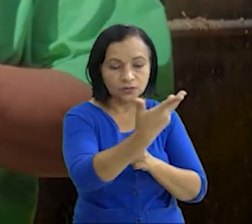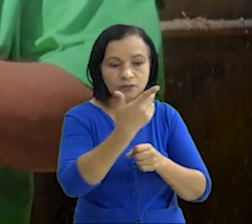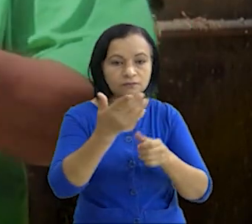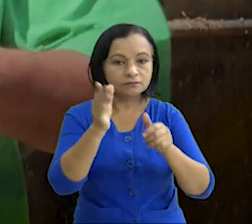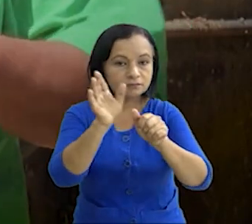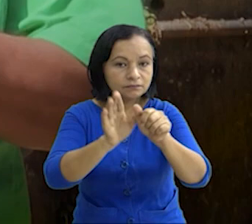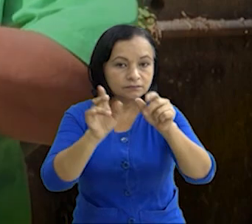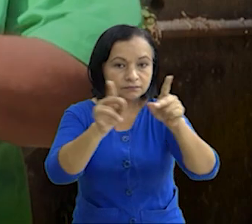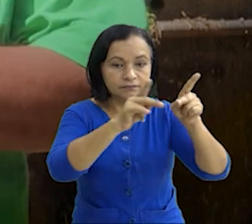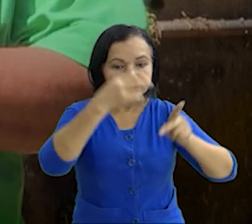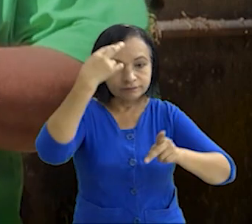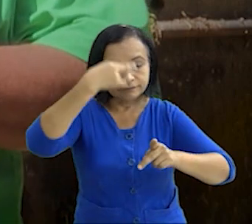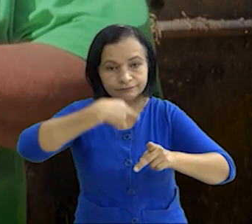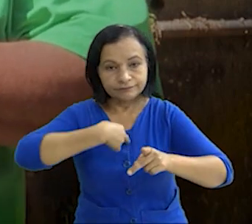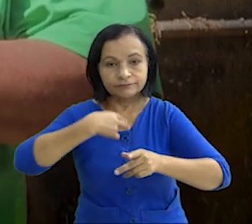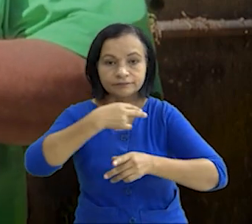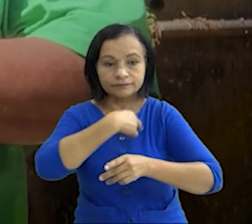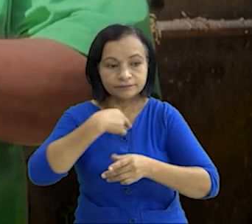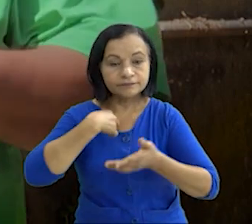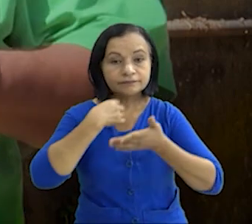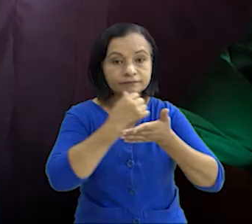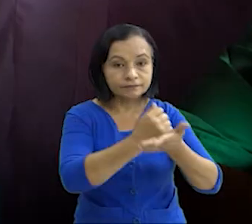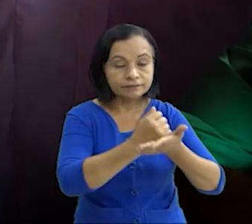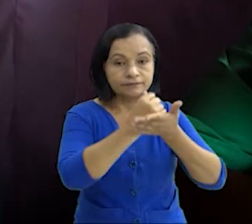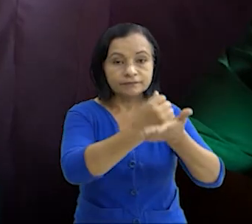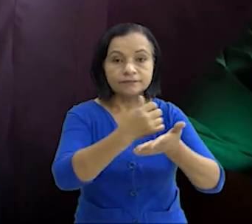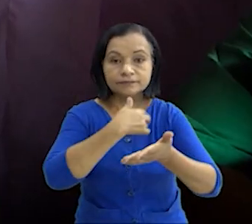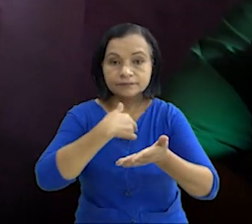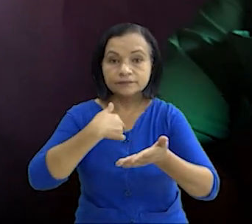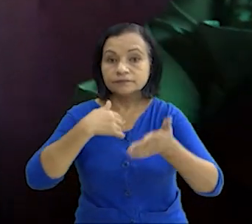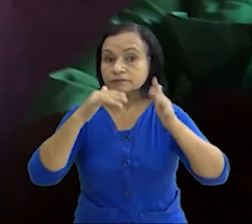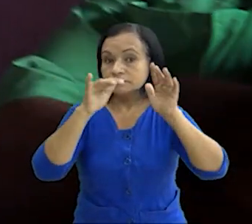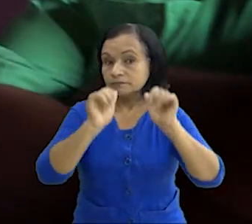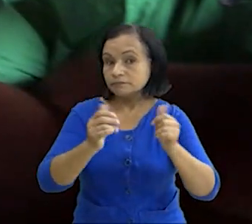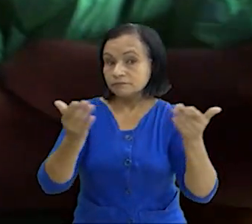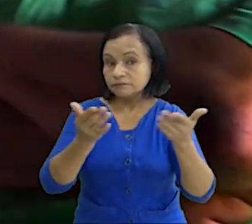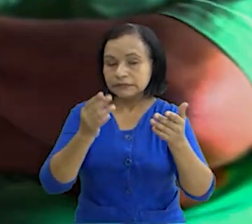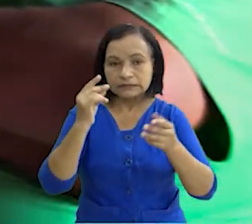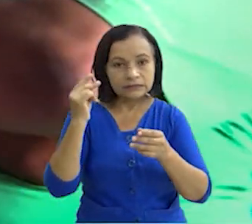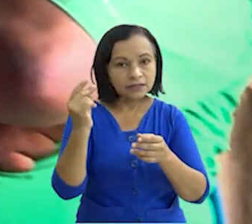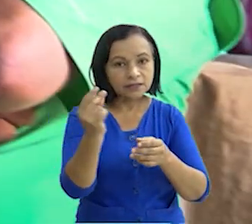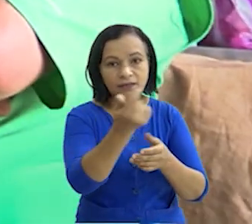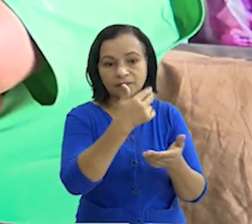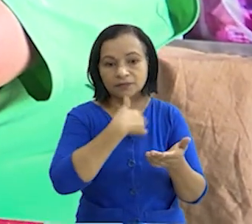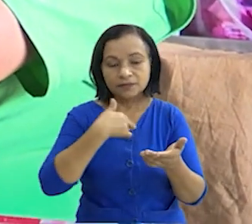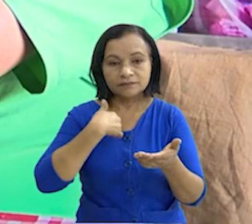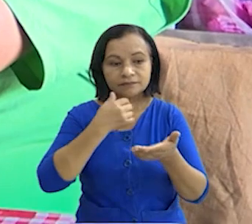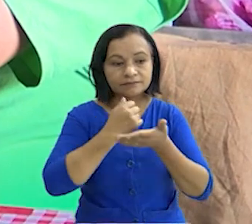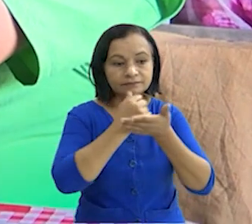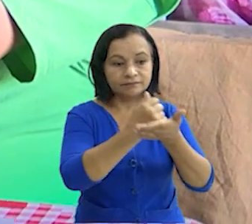quien con su misión, y ya encontramos que ya, o sea, esto fue rápido.